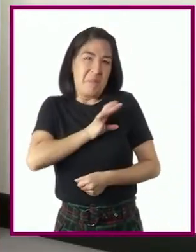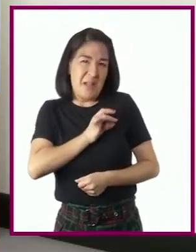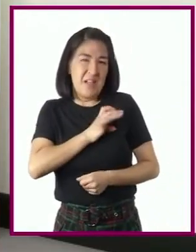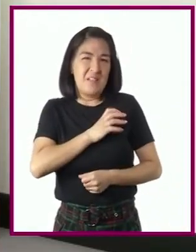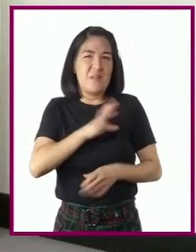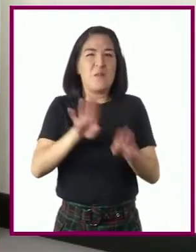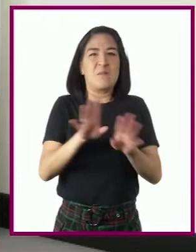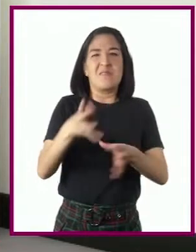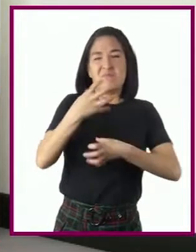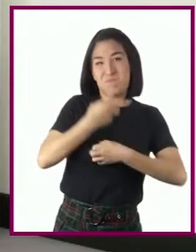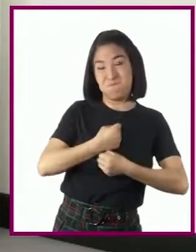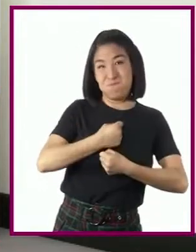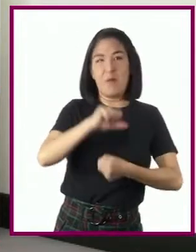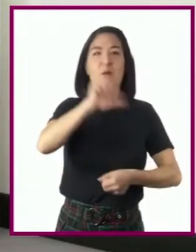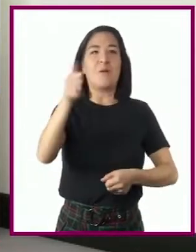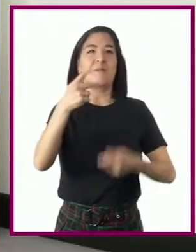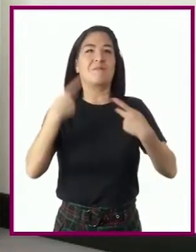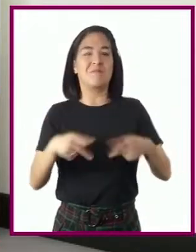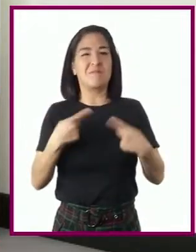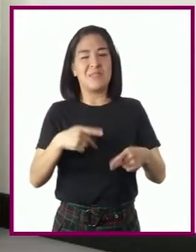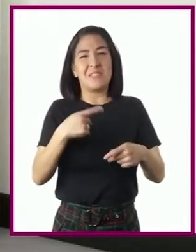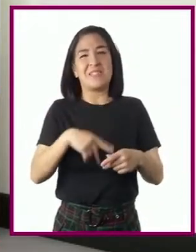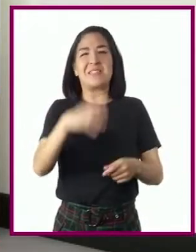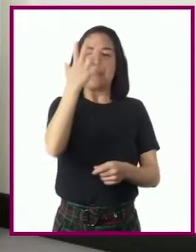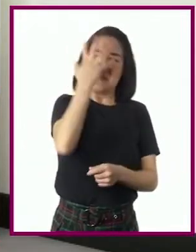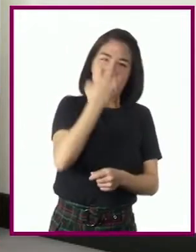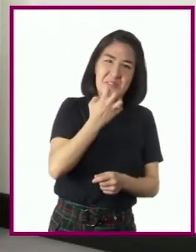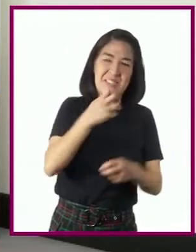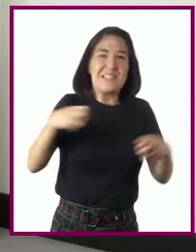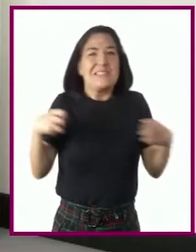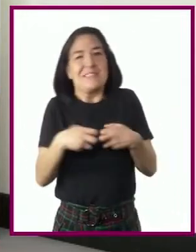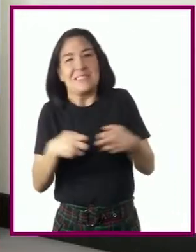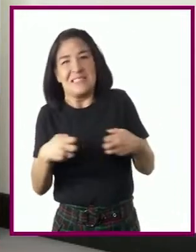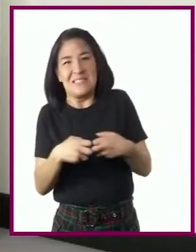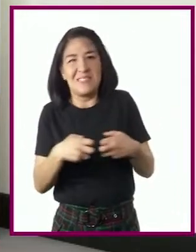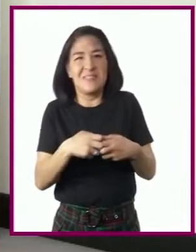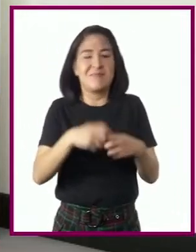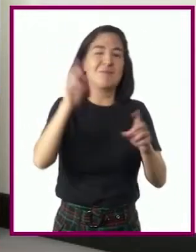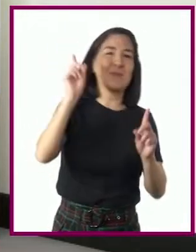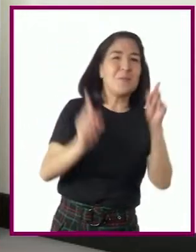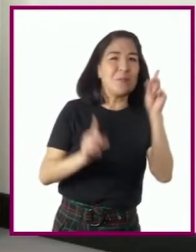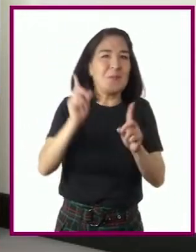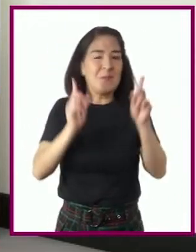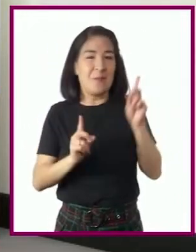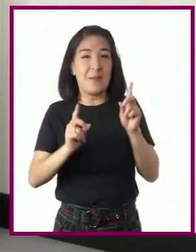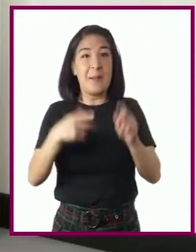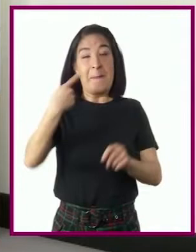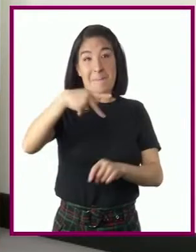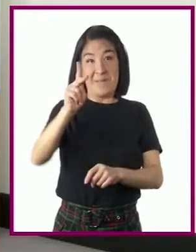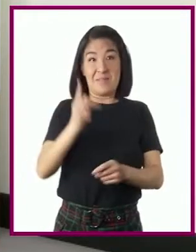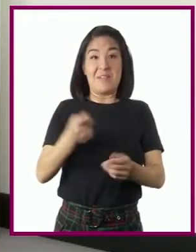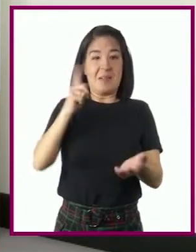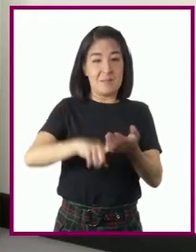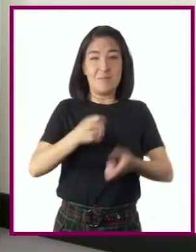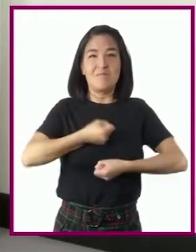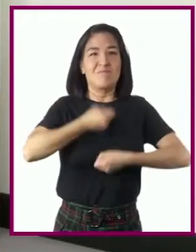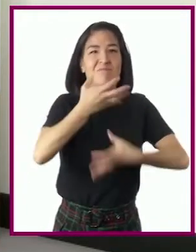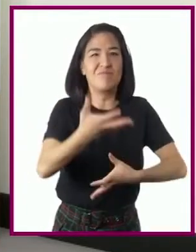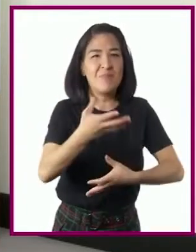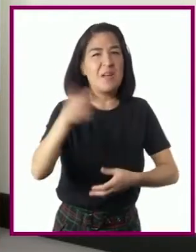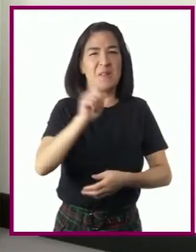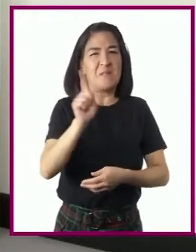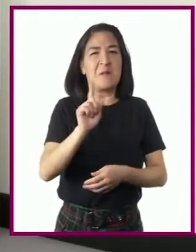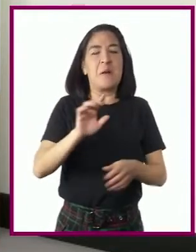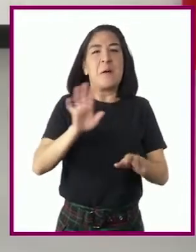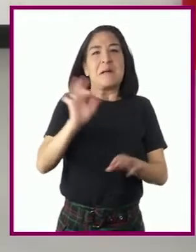alguien más era tristeza, incertidumbre o estrés. Pero muchas veces no lo externamos porque pensamos que está